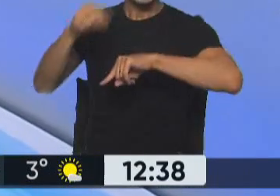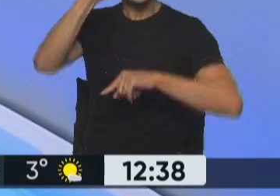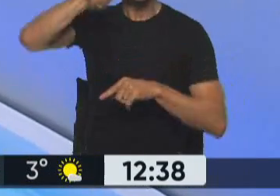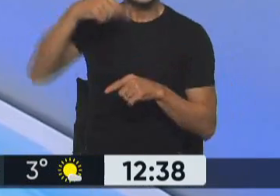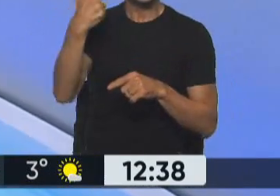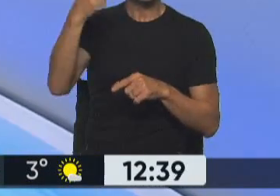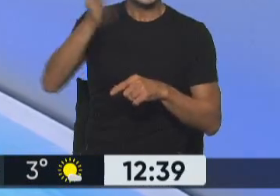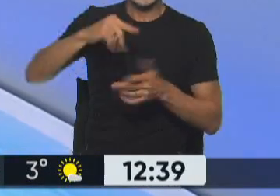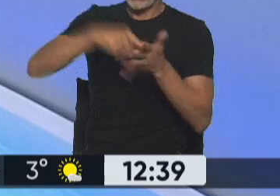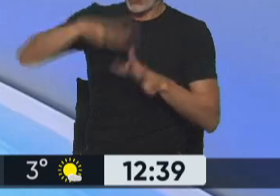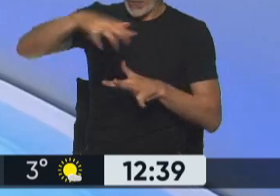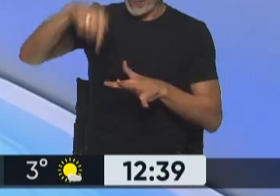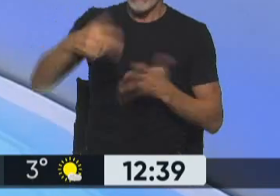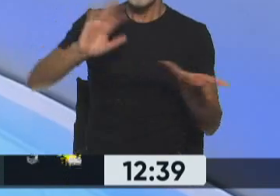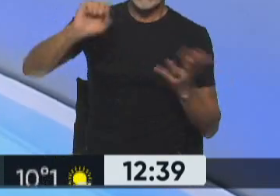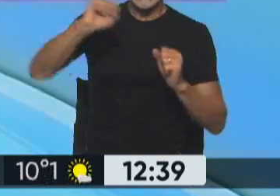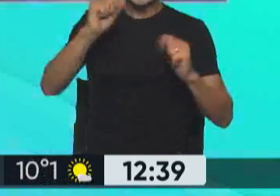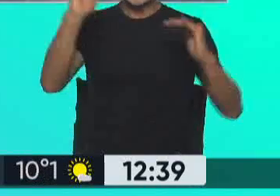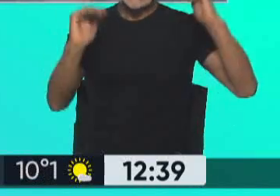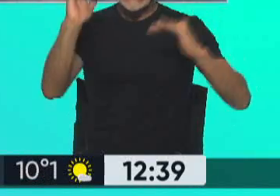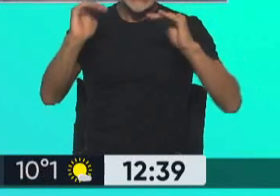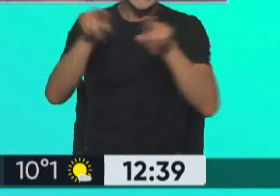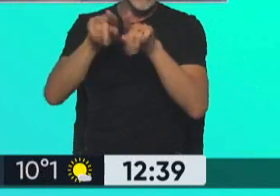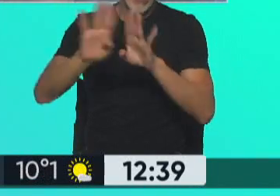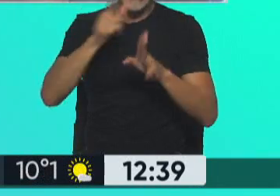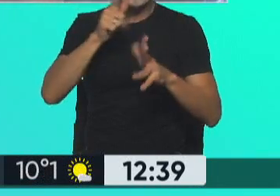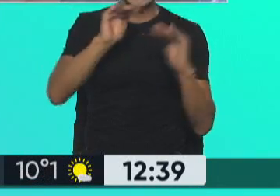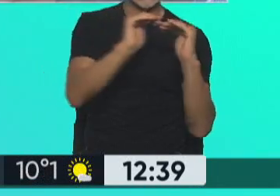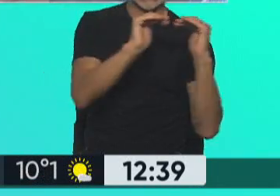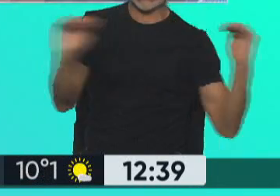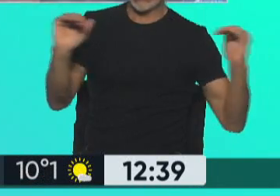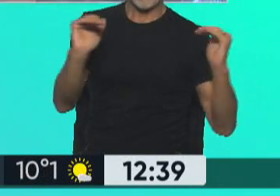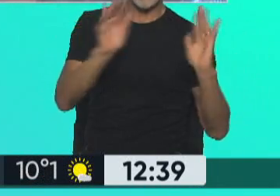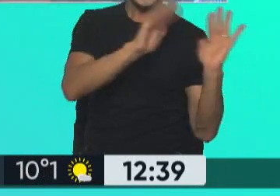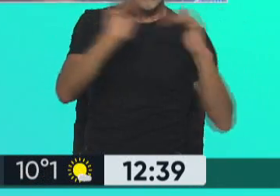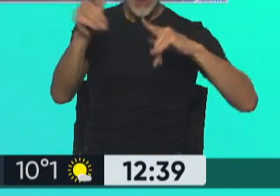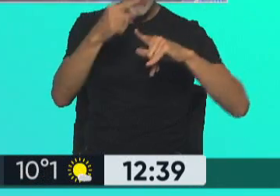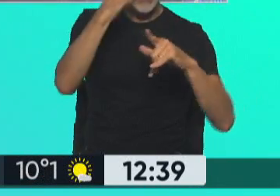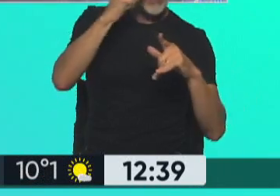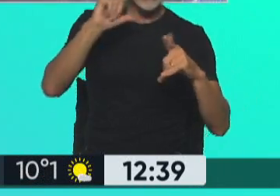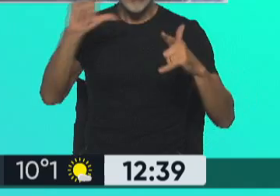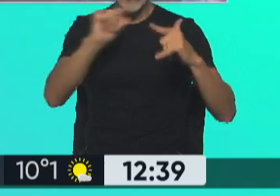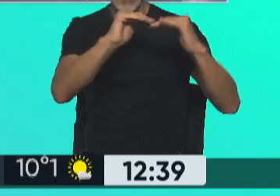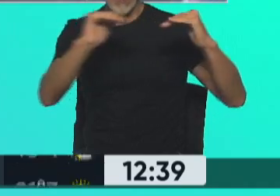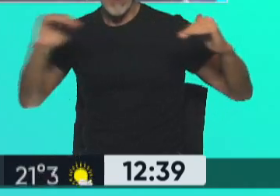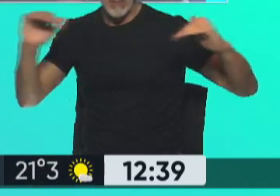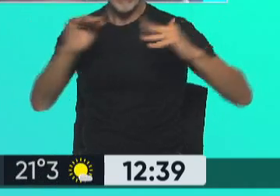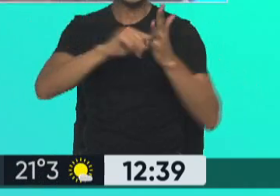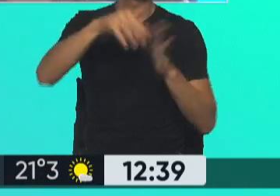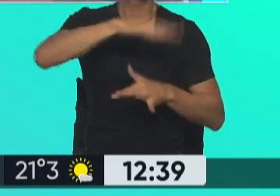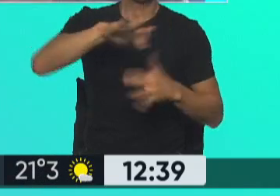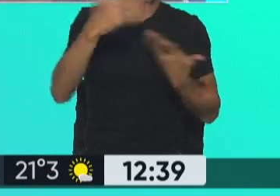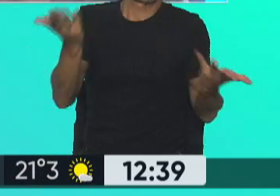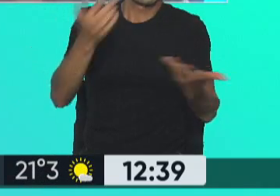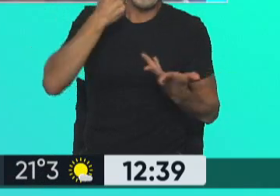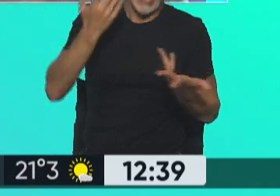dio siete coma tres por ciento es decir que mantendría el el nivel de inflación que está teniendo de acuerdo al indicador de la ciudad vamos